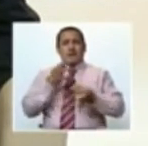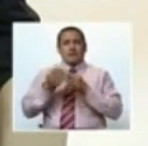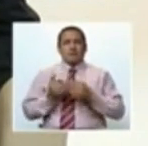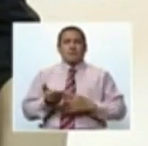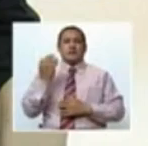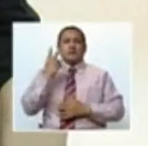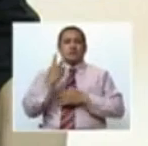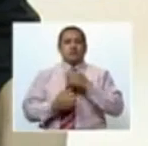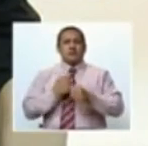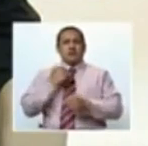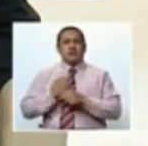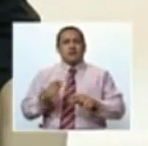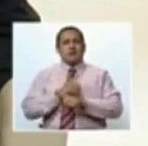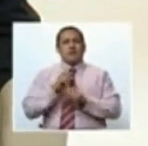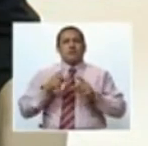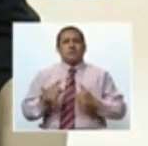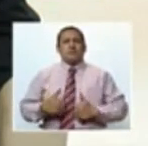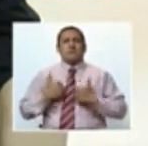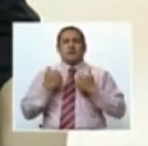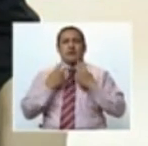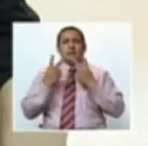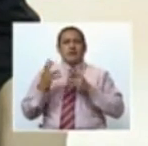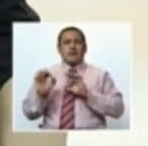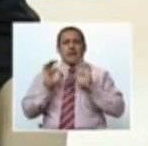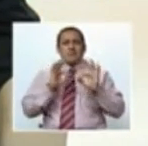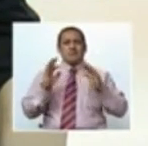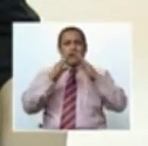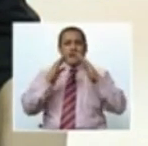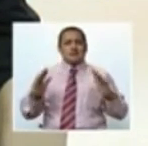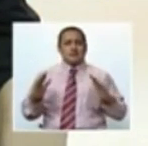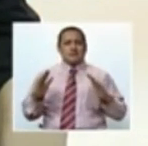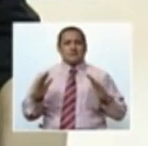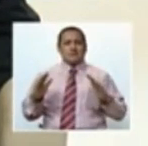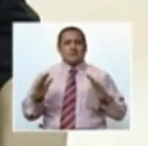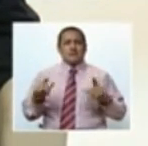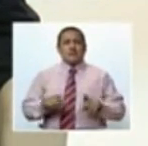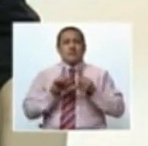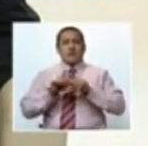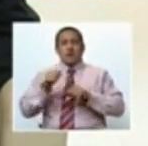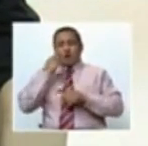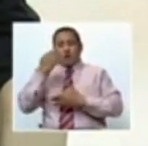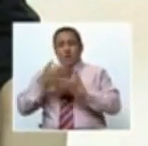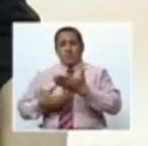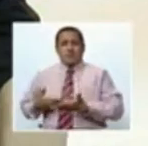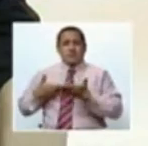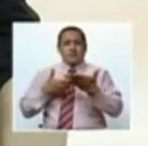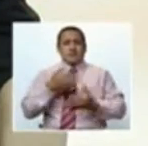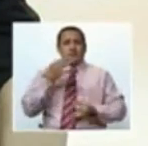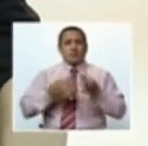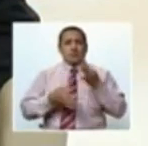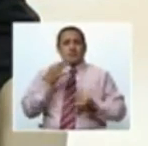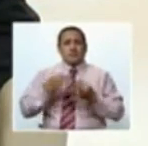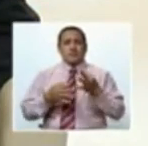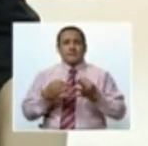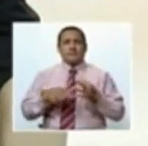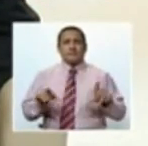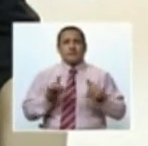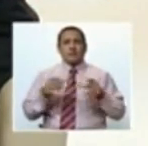que hace más de 2 años que ya no vivían en el mismo techo. Él presenta la demanda